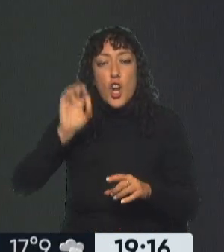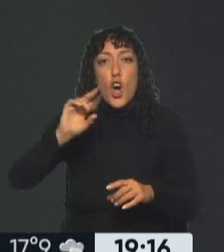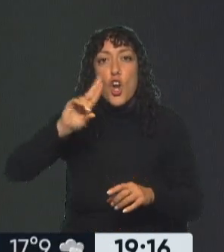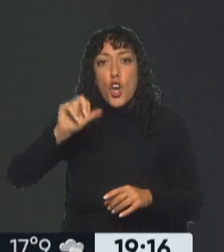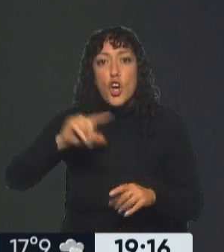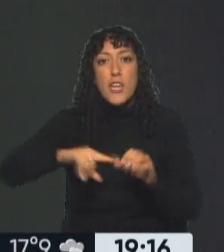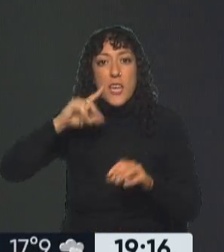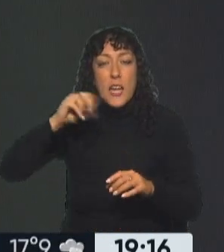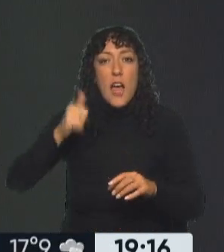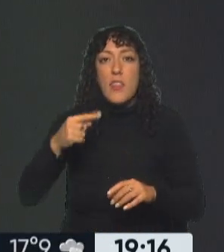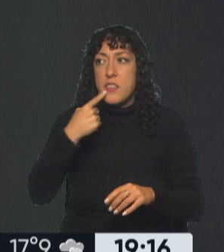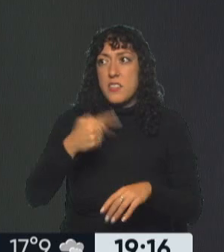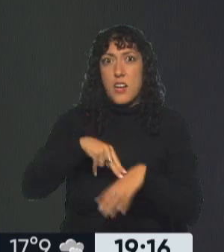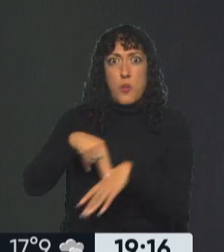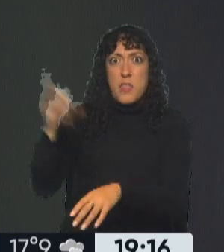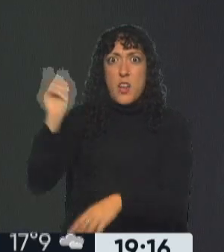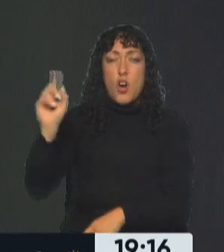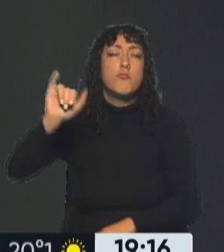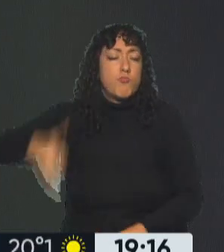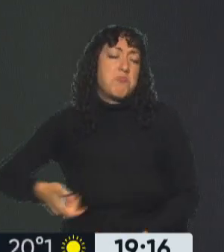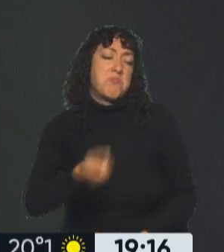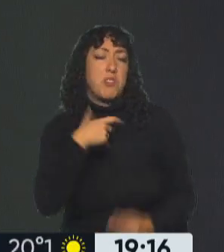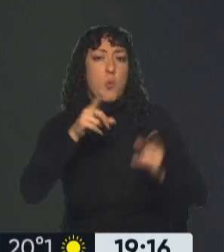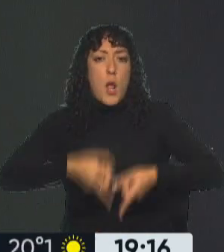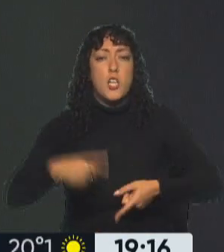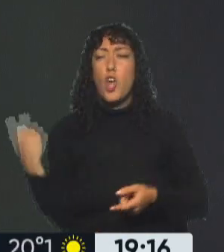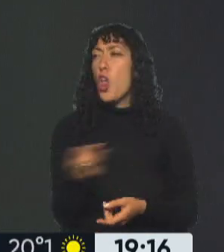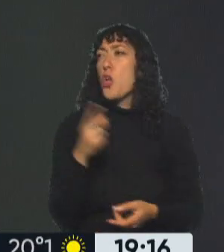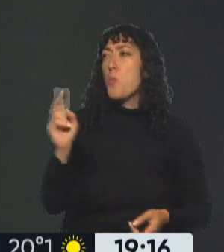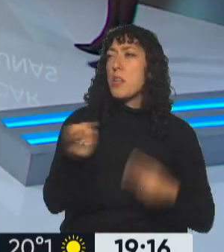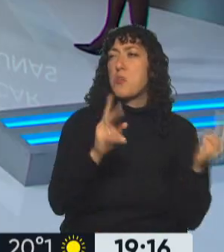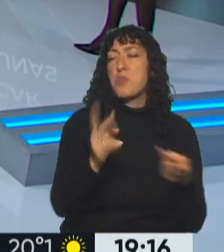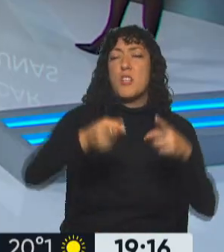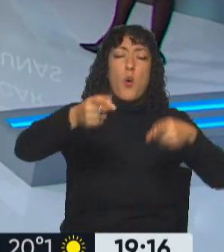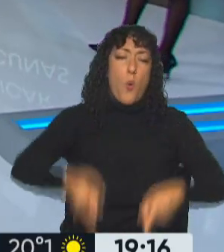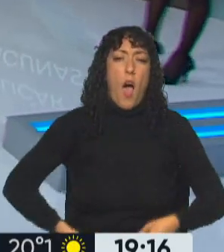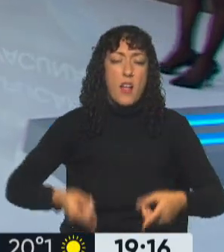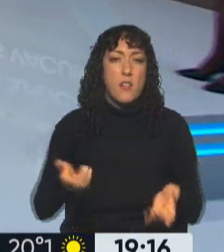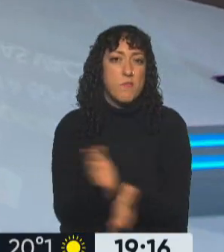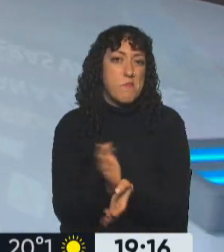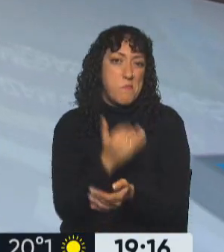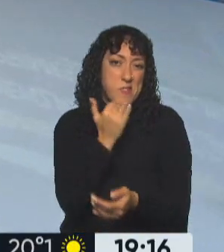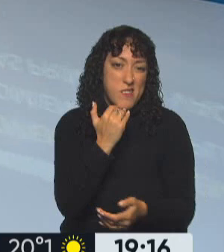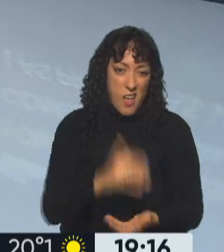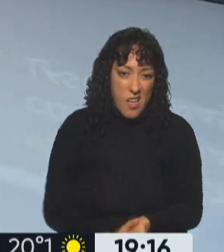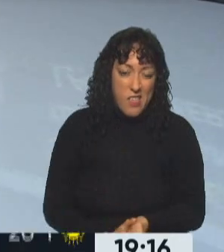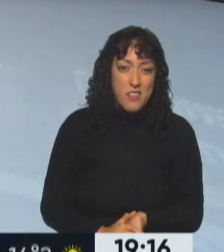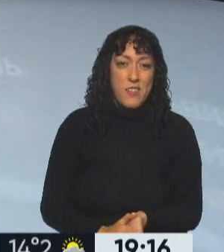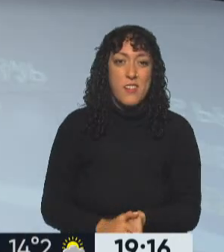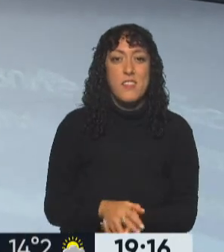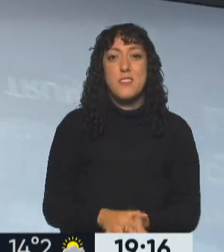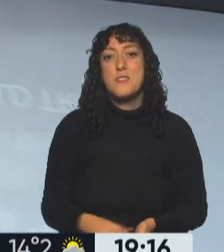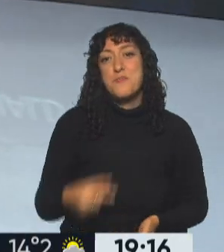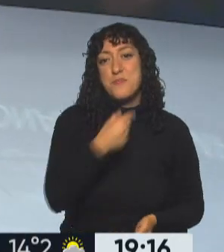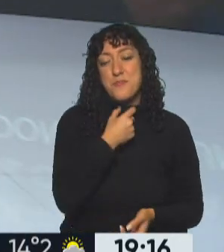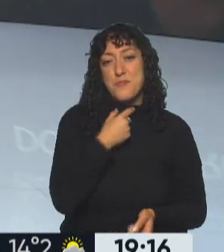recomendaban y él sí lo hacía. Y bueno, diciendo, no, todos nos vamos a morir de algo, subestimando lo que pasaba. Bueno. Si te parece, vamos a agosto, porque es un mes clave.